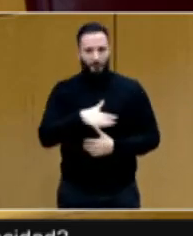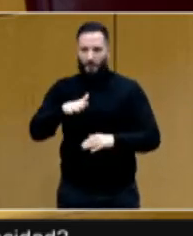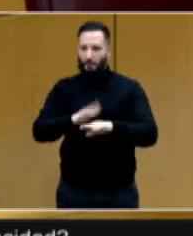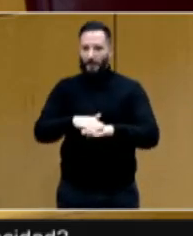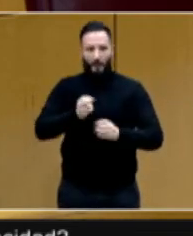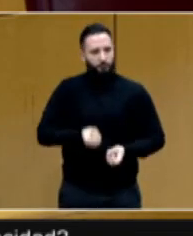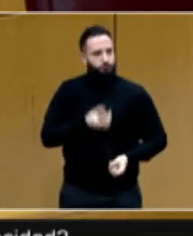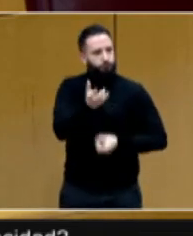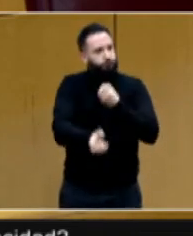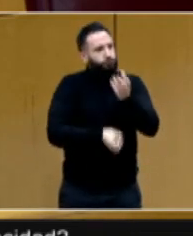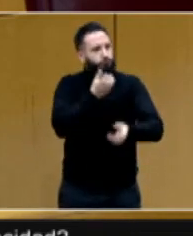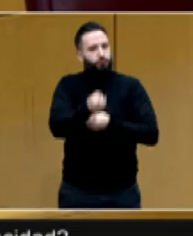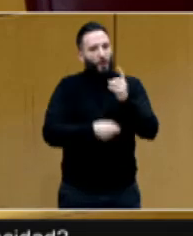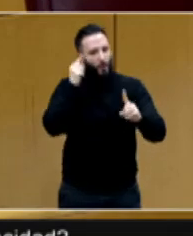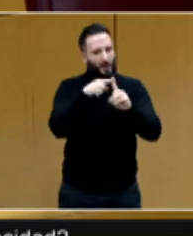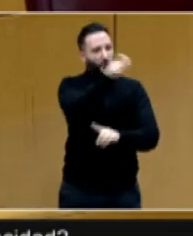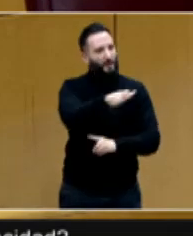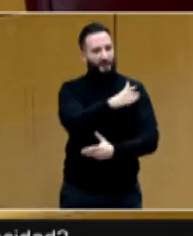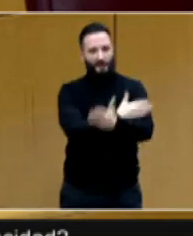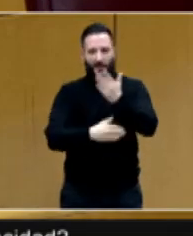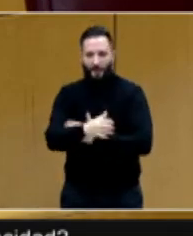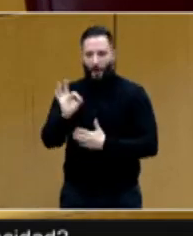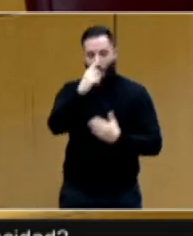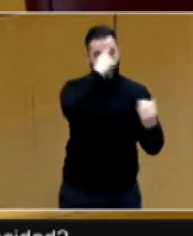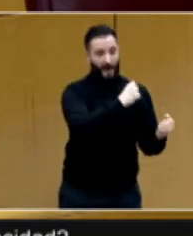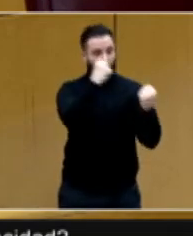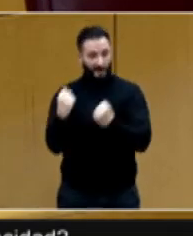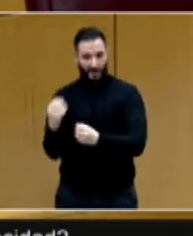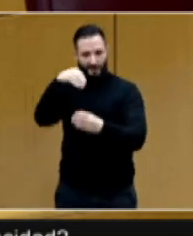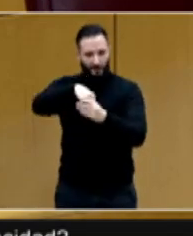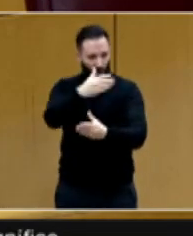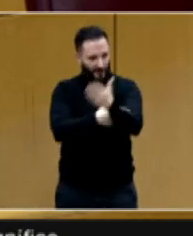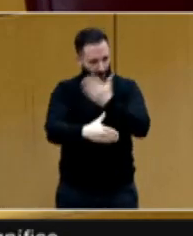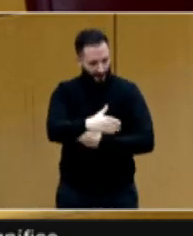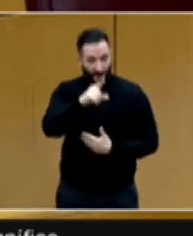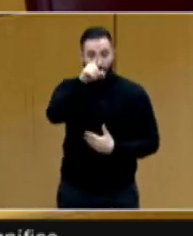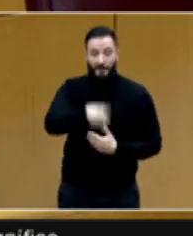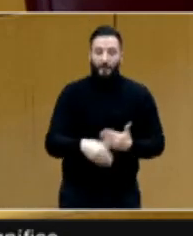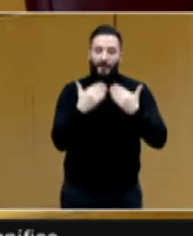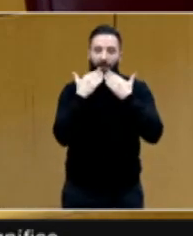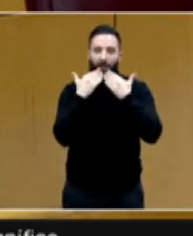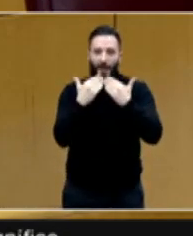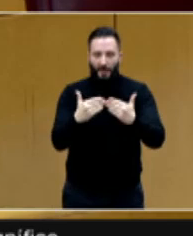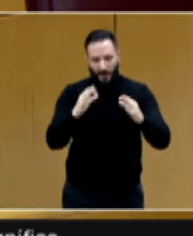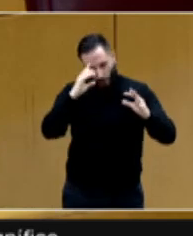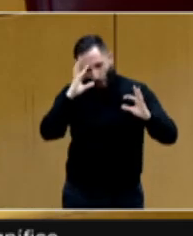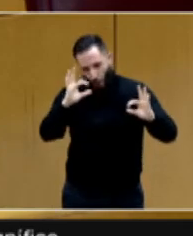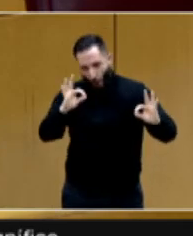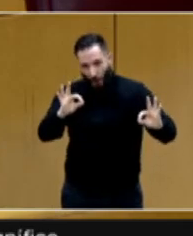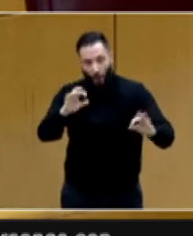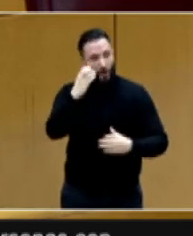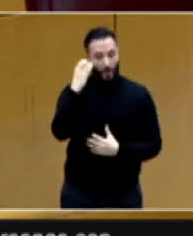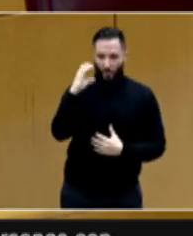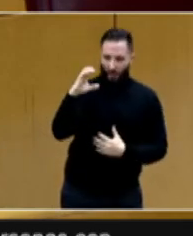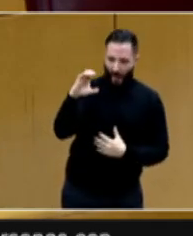podamos expresar aquí tanto las personas con discapacidad como las entidades que las apoyamos también Quiero agradecer como no puede ser de otra manera al